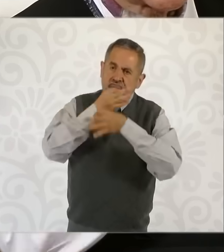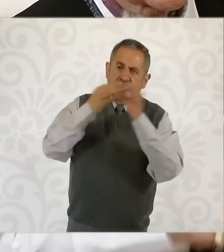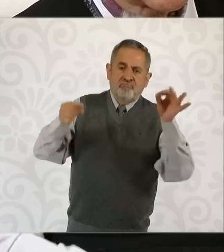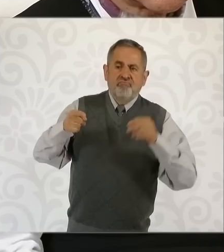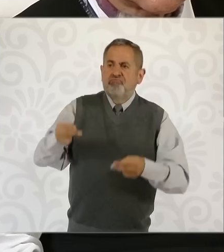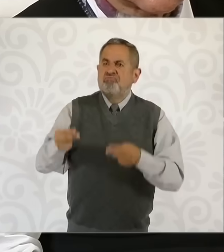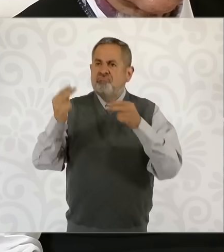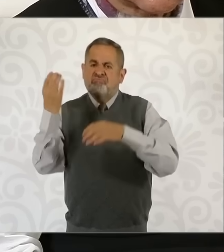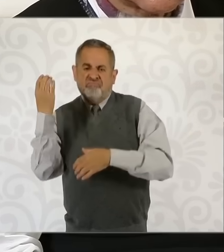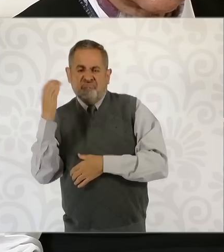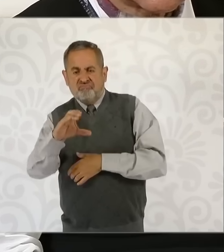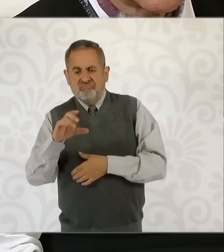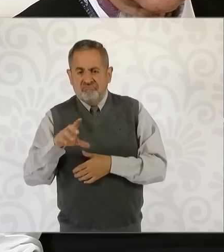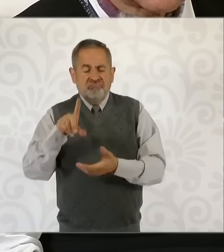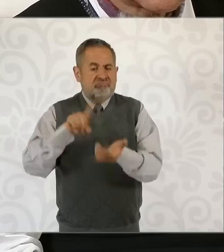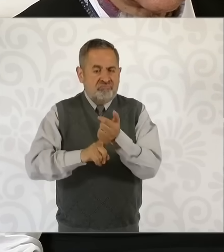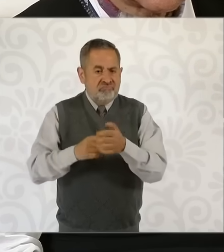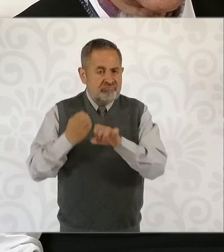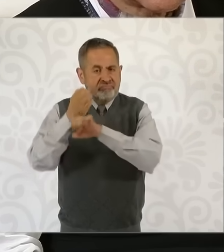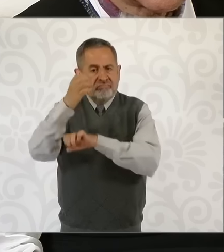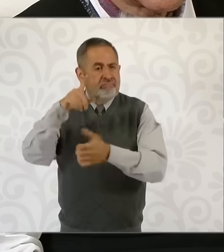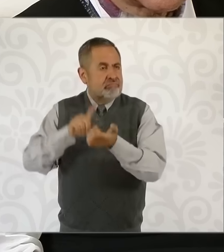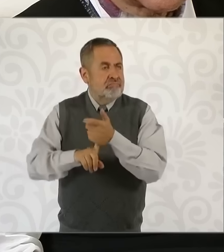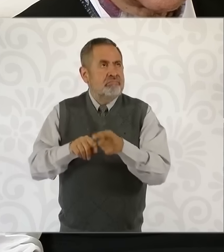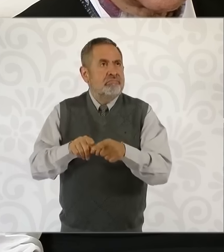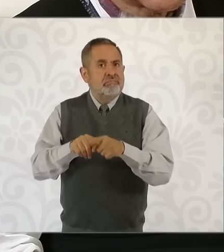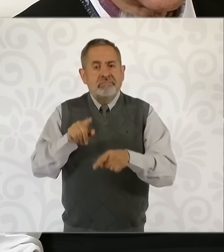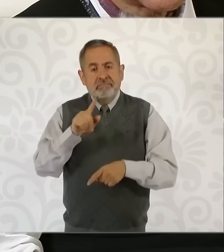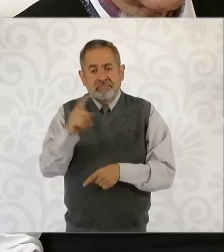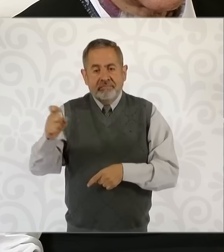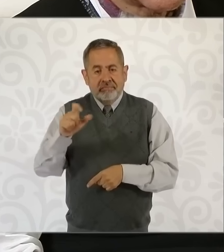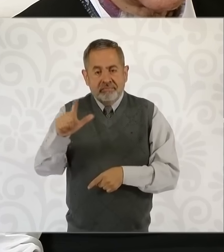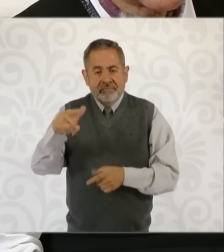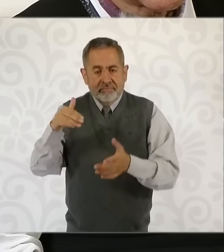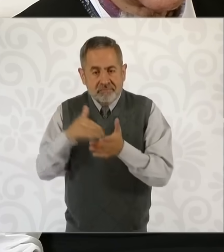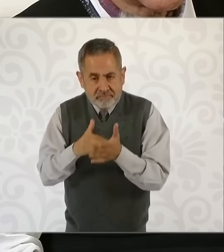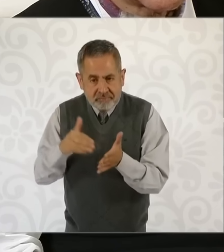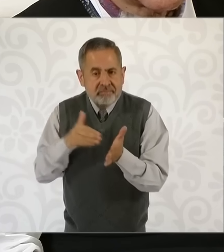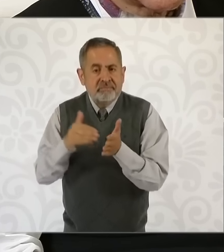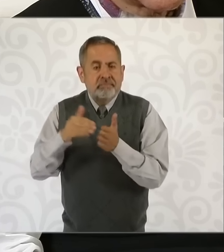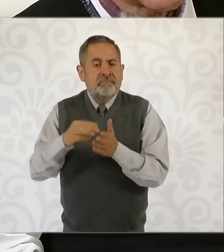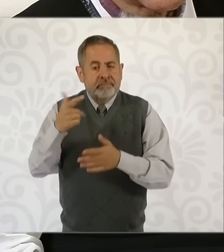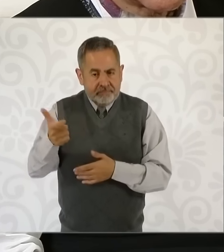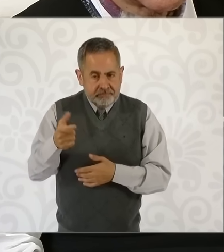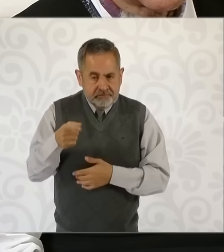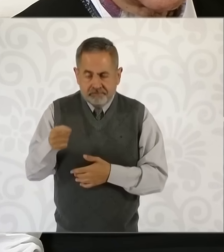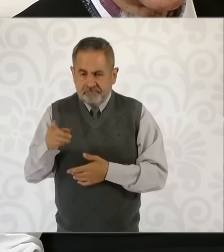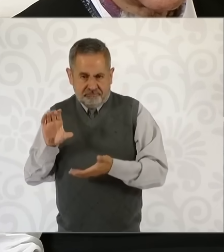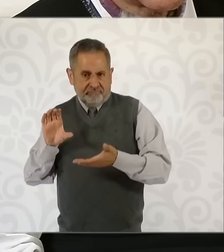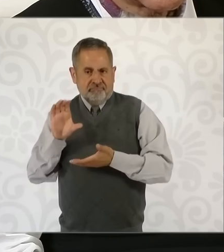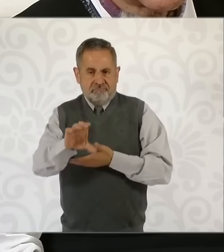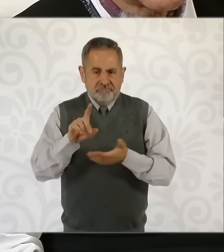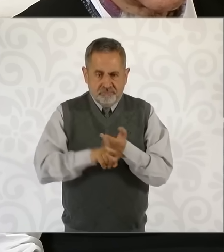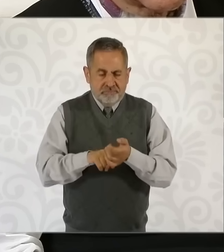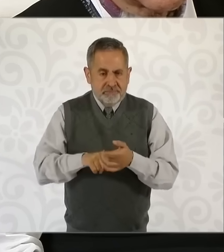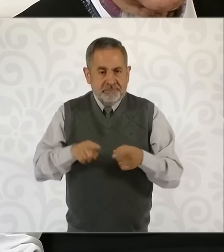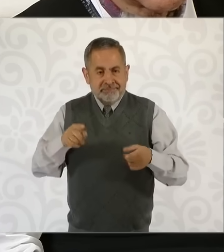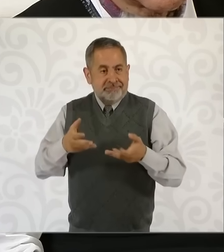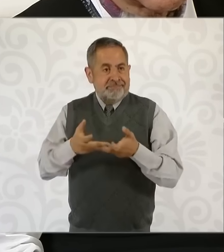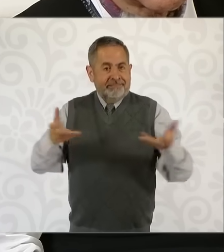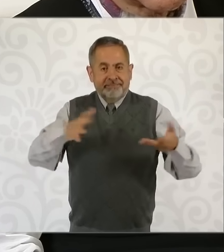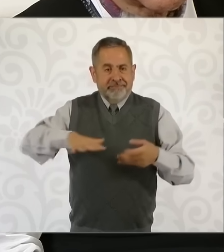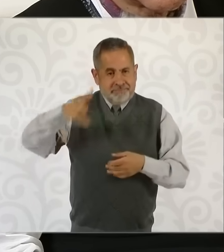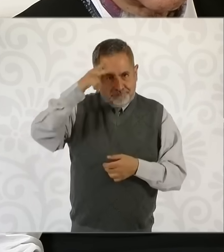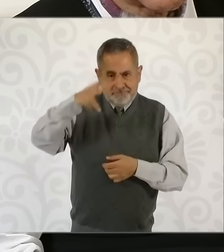inversión histórica en nuestro estado de 117,000 millones de pesos. Es uno de los polos del bienestar, además, en el estado de